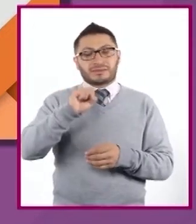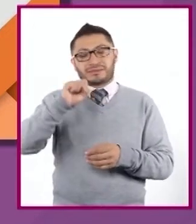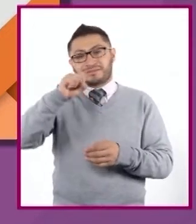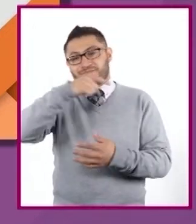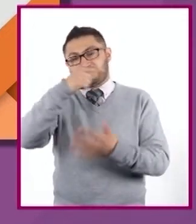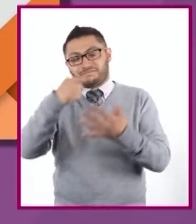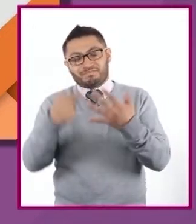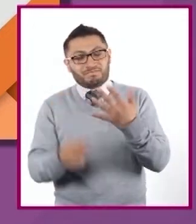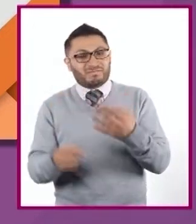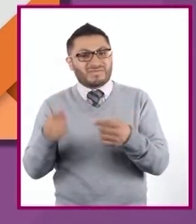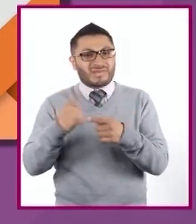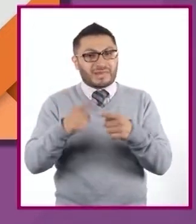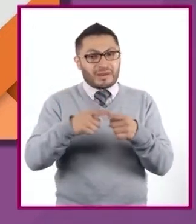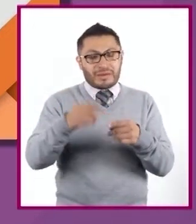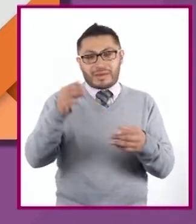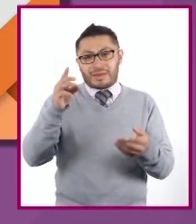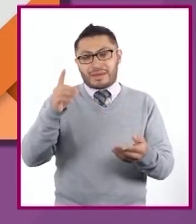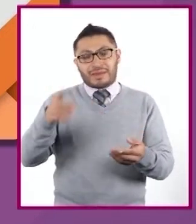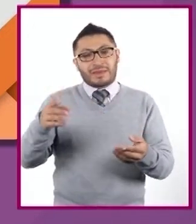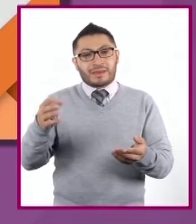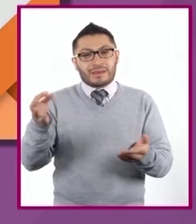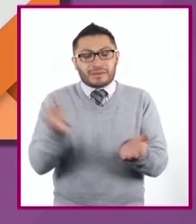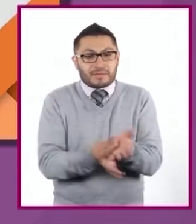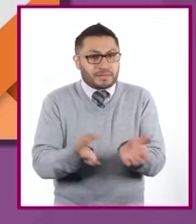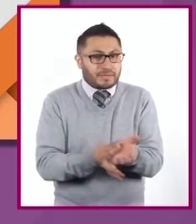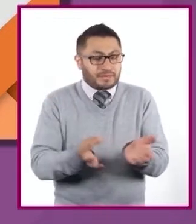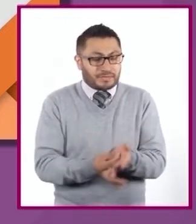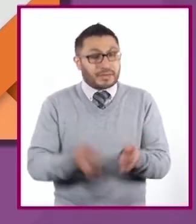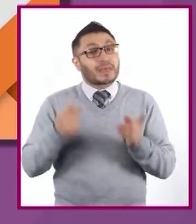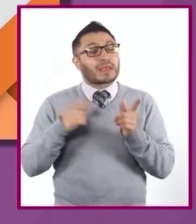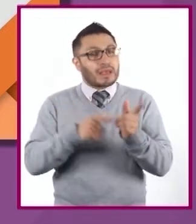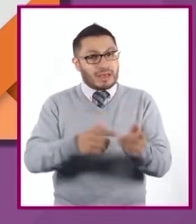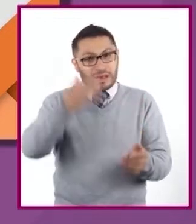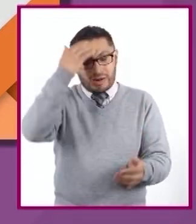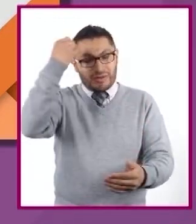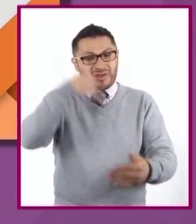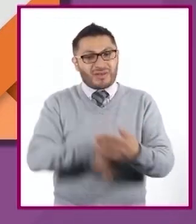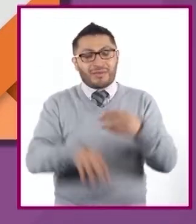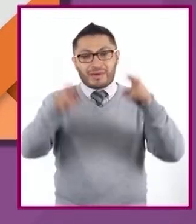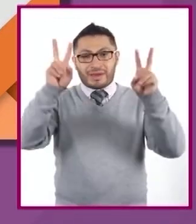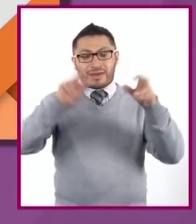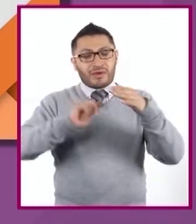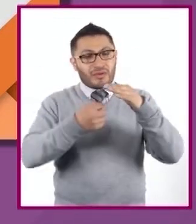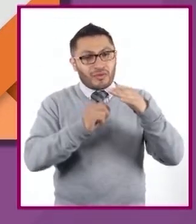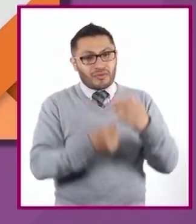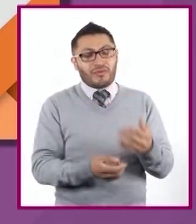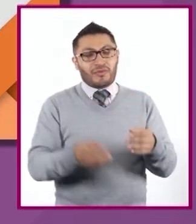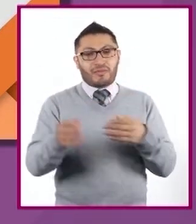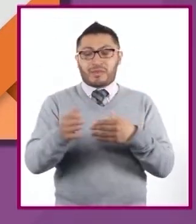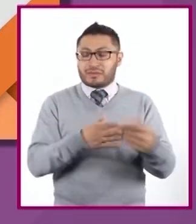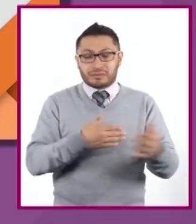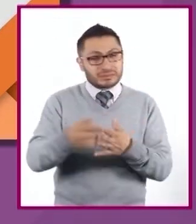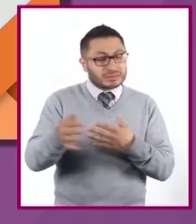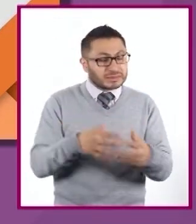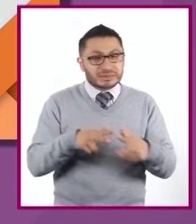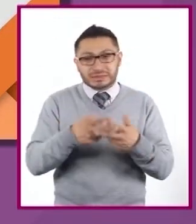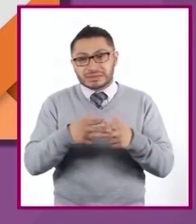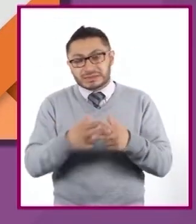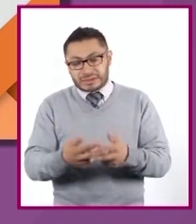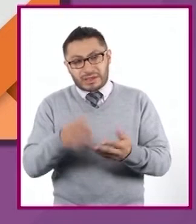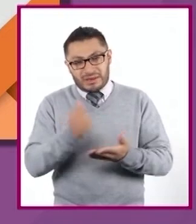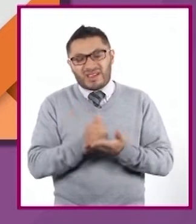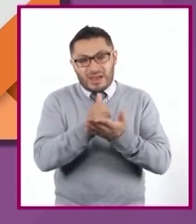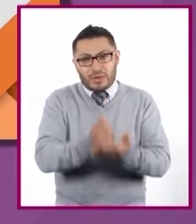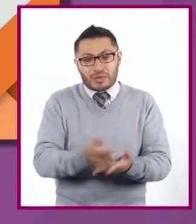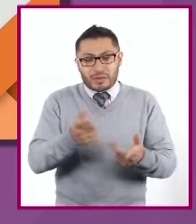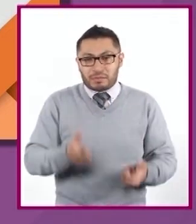de metal. Para continuar, profundizaremos en las técnicas, herramientas e innovaciones que permitieron consolidar